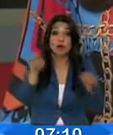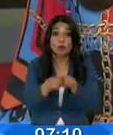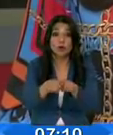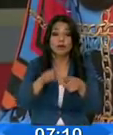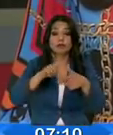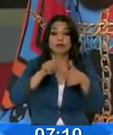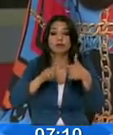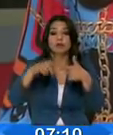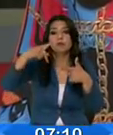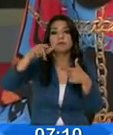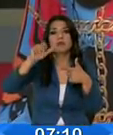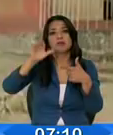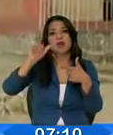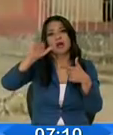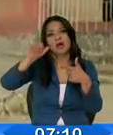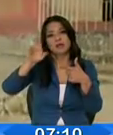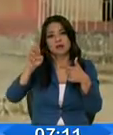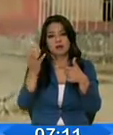es la pitahaya.